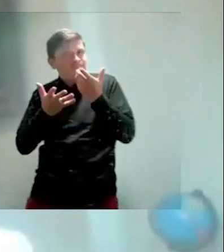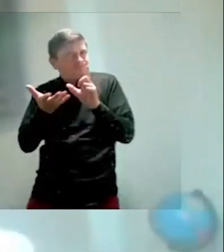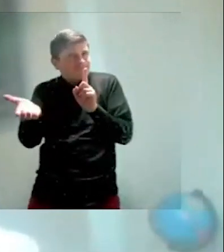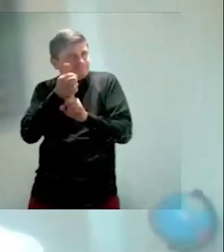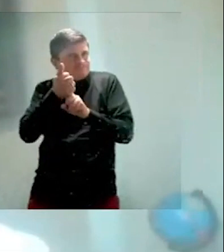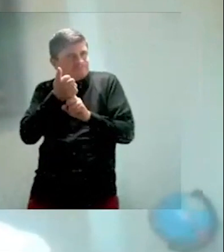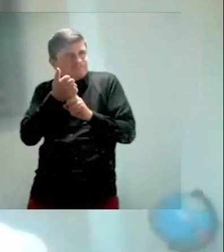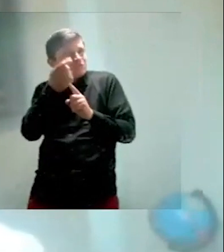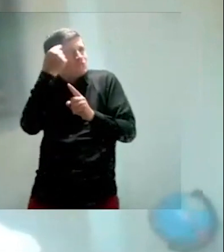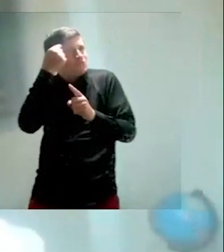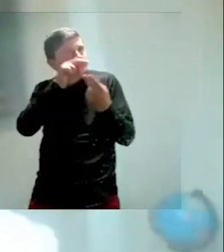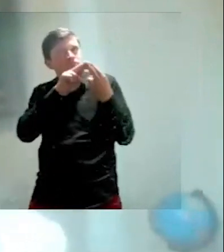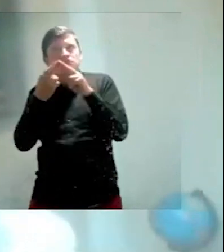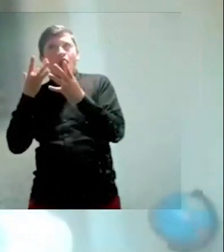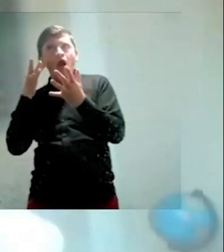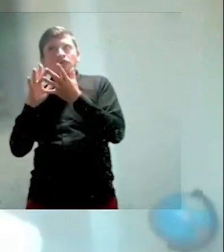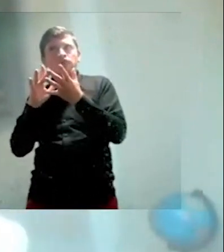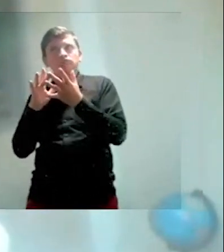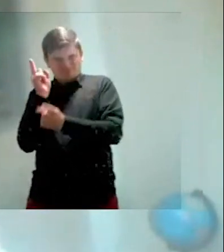jurisprudencia constitucional ha sido